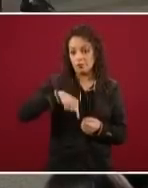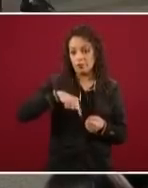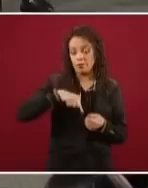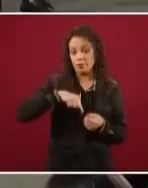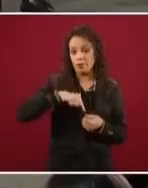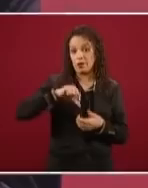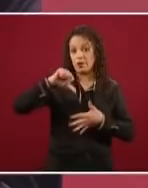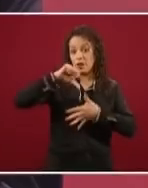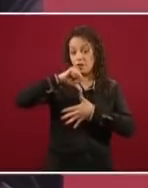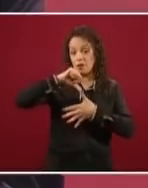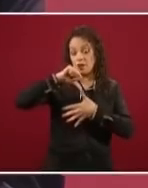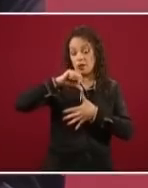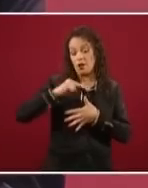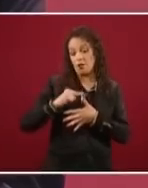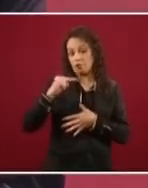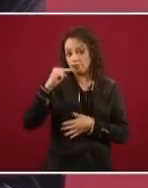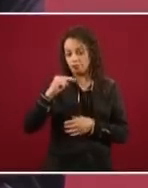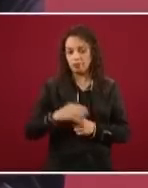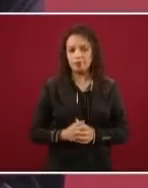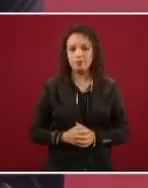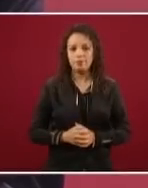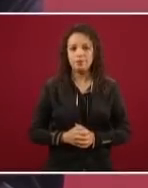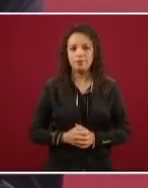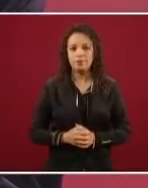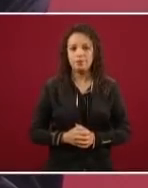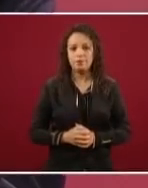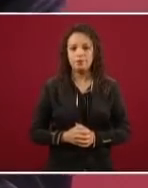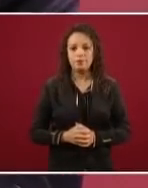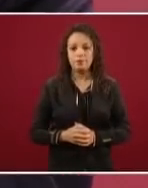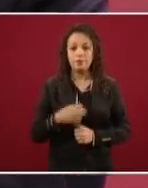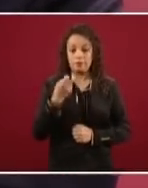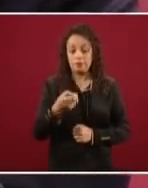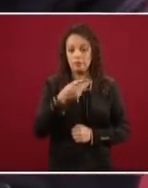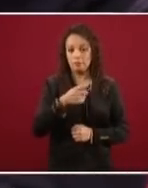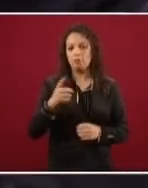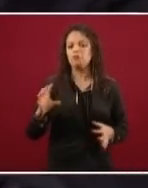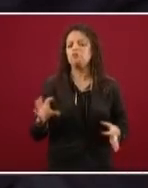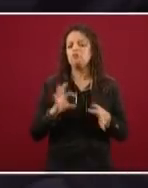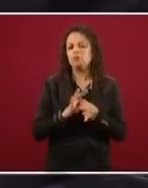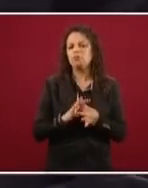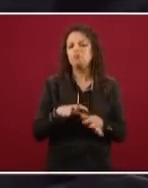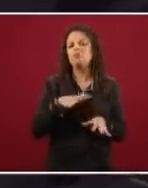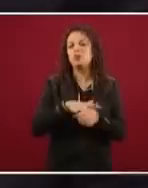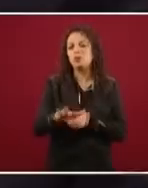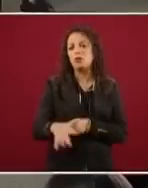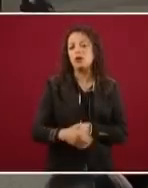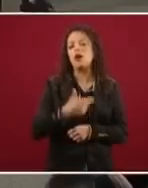norte estamos hablando de una relación económica y comercial